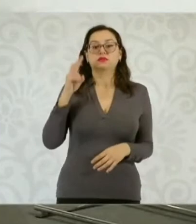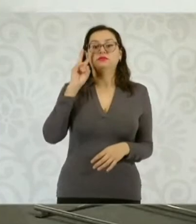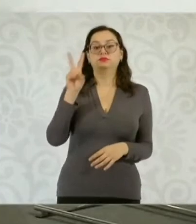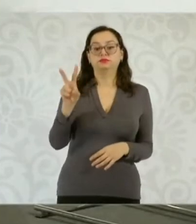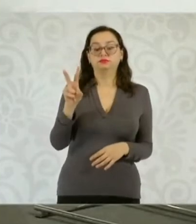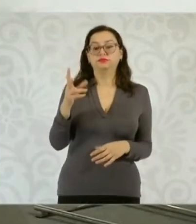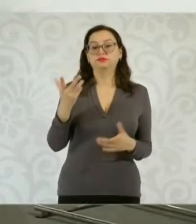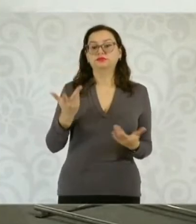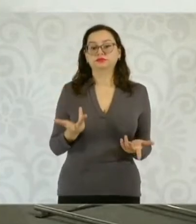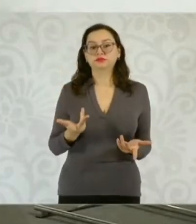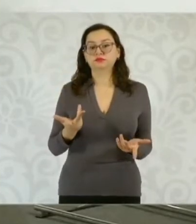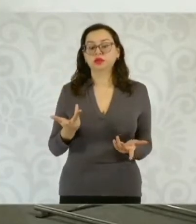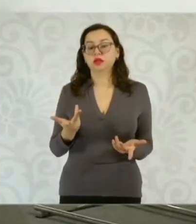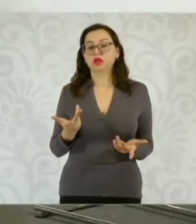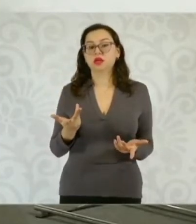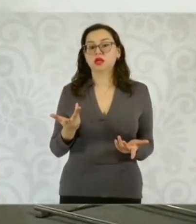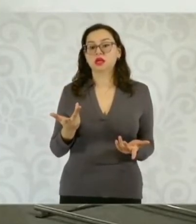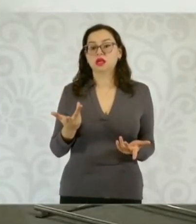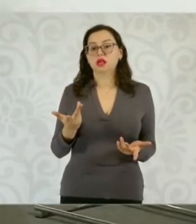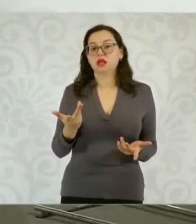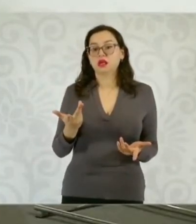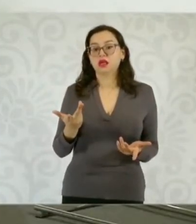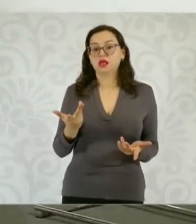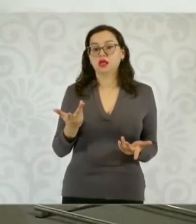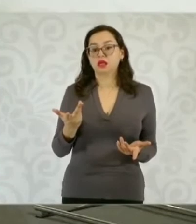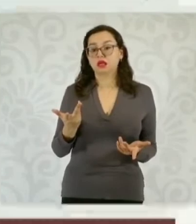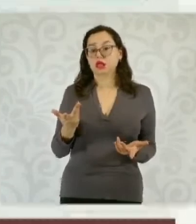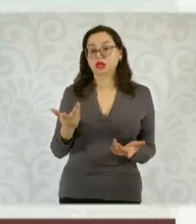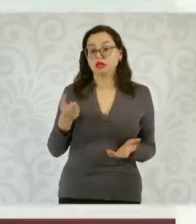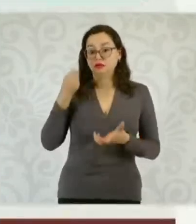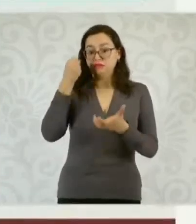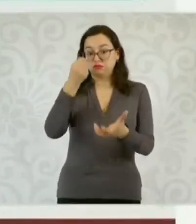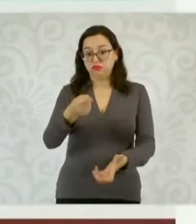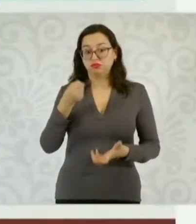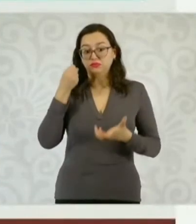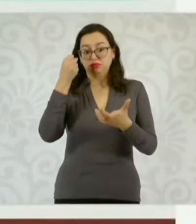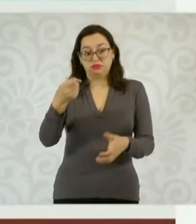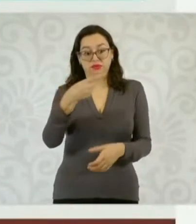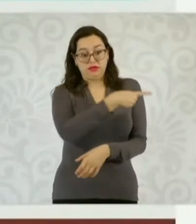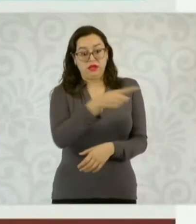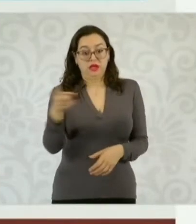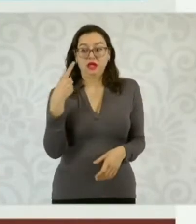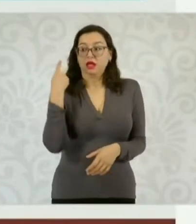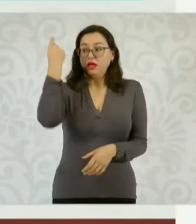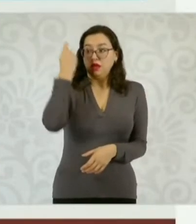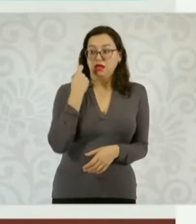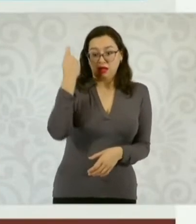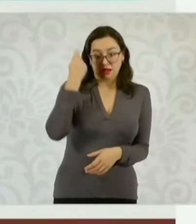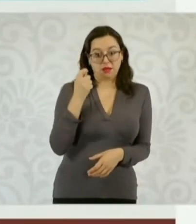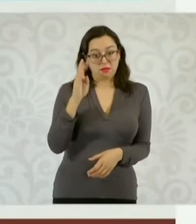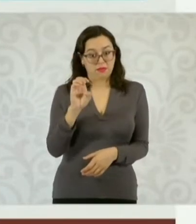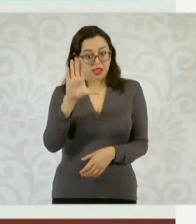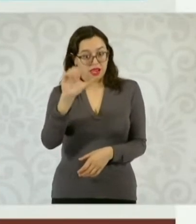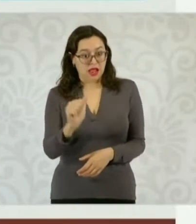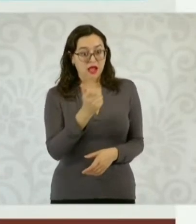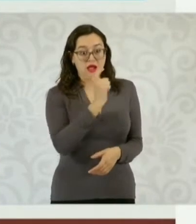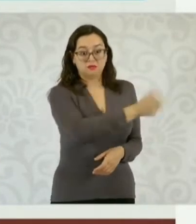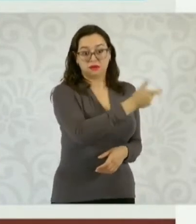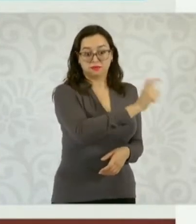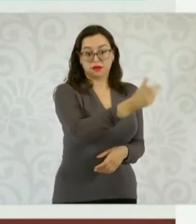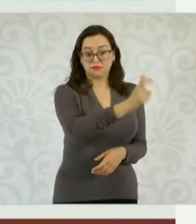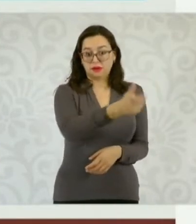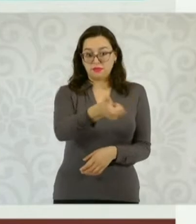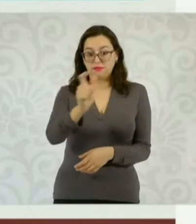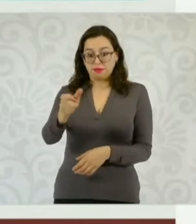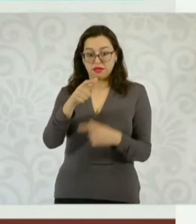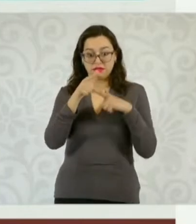esto. No es solamente disponer de más recursos para las becas de los médicos y las médicas residentes, porque siempre se tiene que